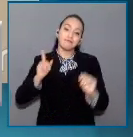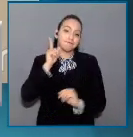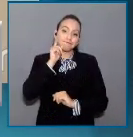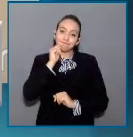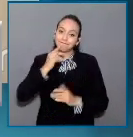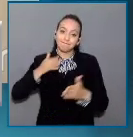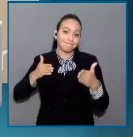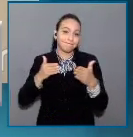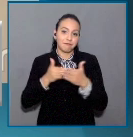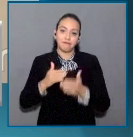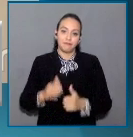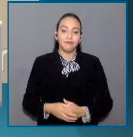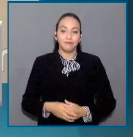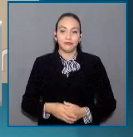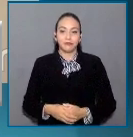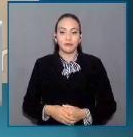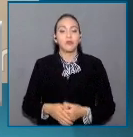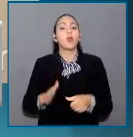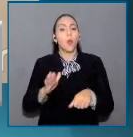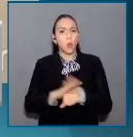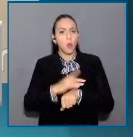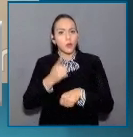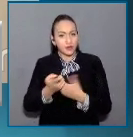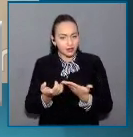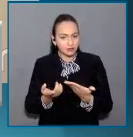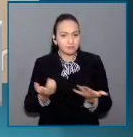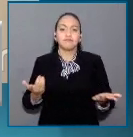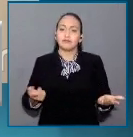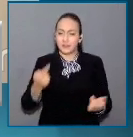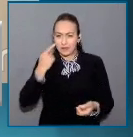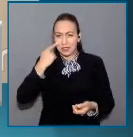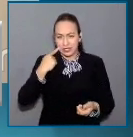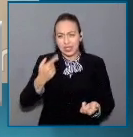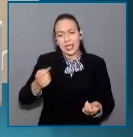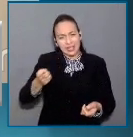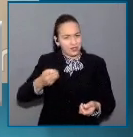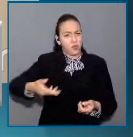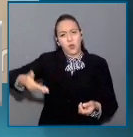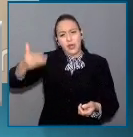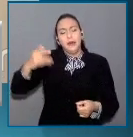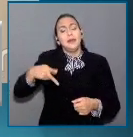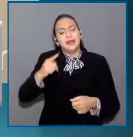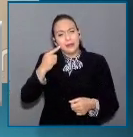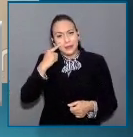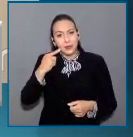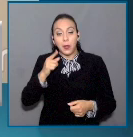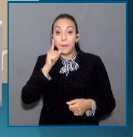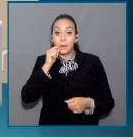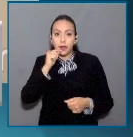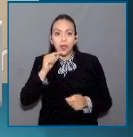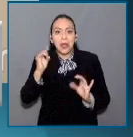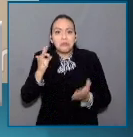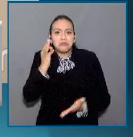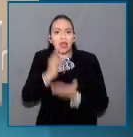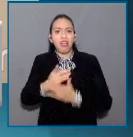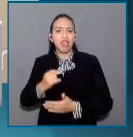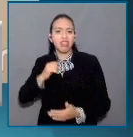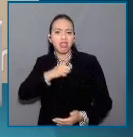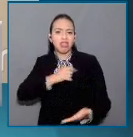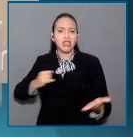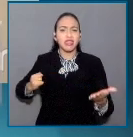esta autorización de ingreso a domicilio que existe desde antes del sistema actual no puede legitimar